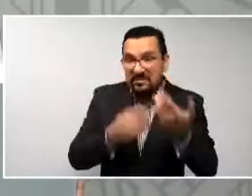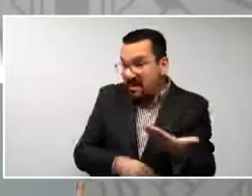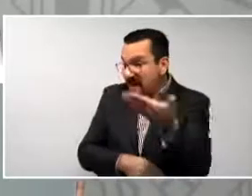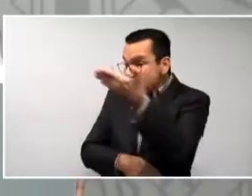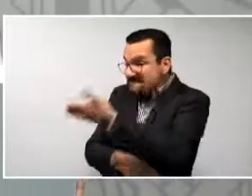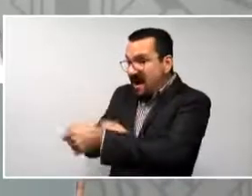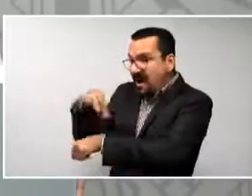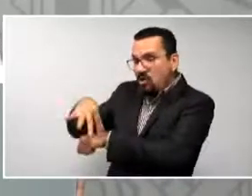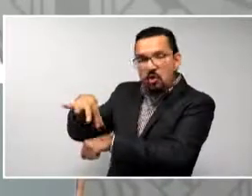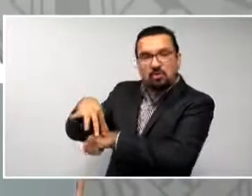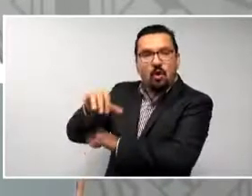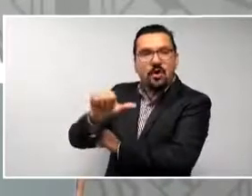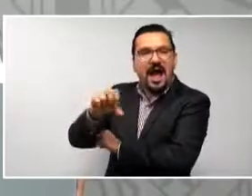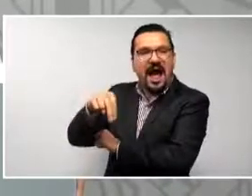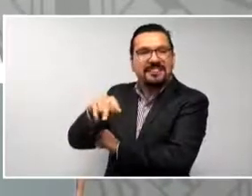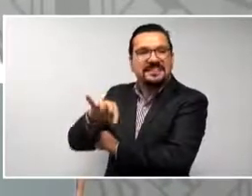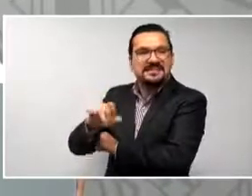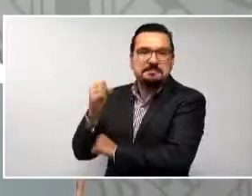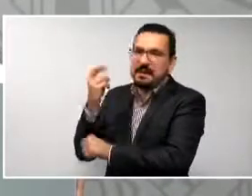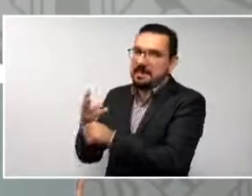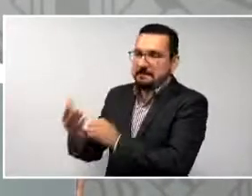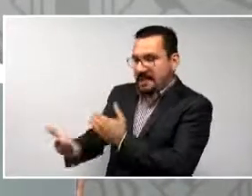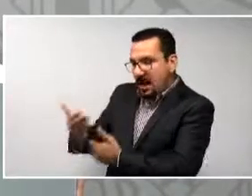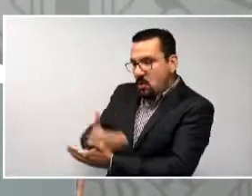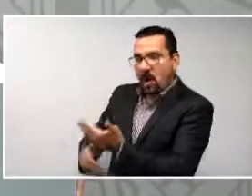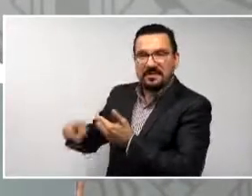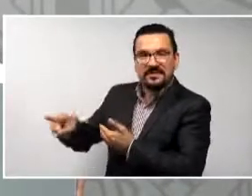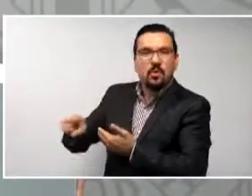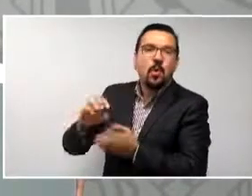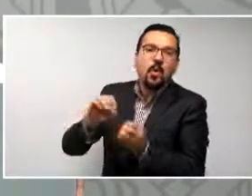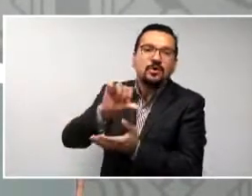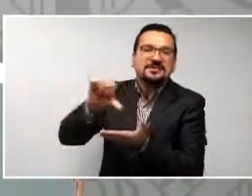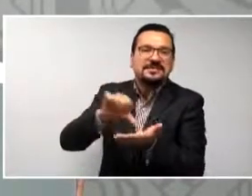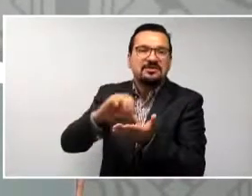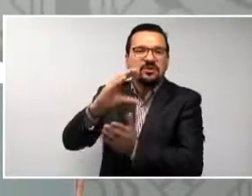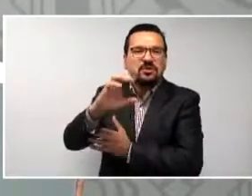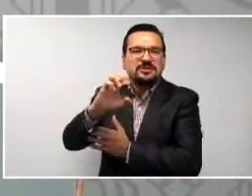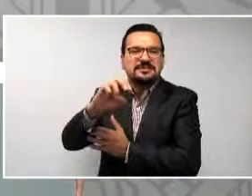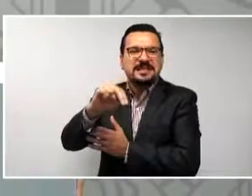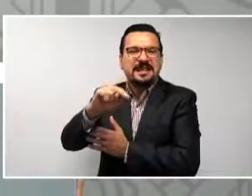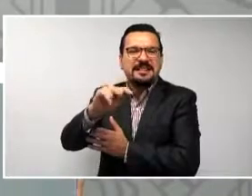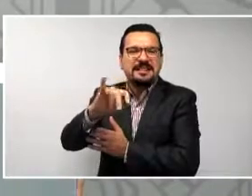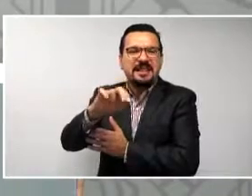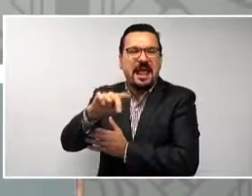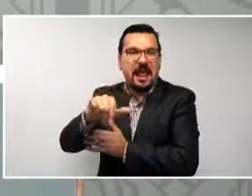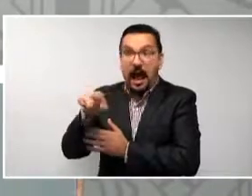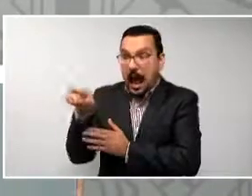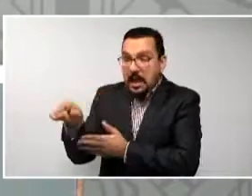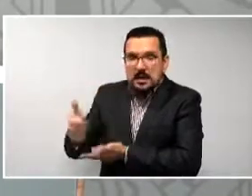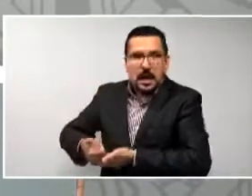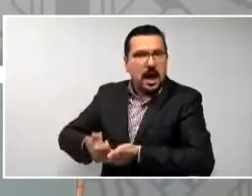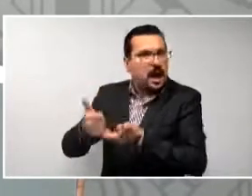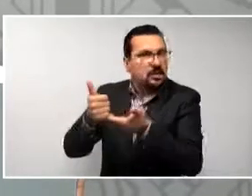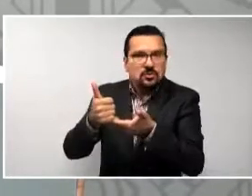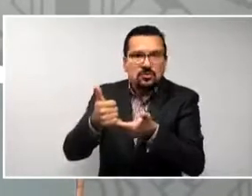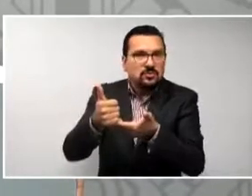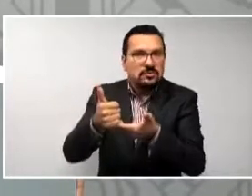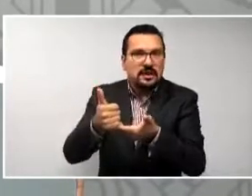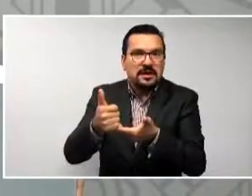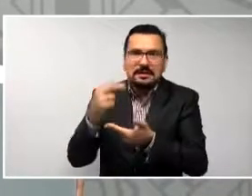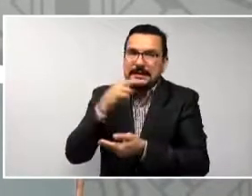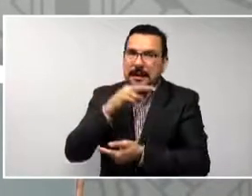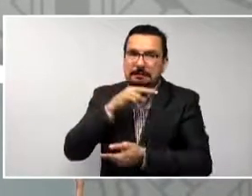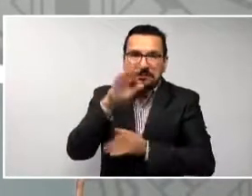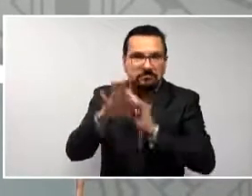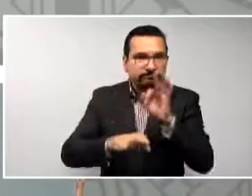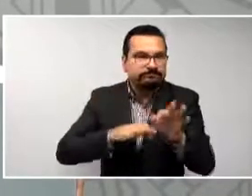a cualquier centro centinela anticipa y no se te olvide y